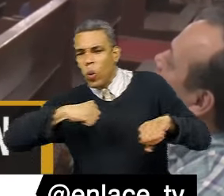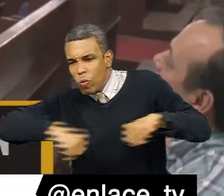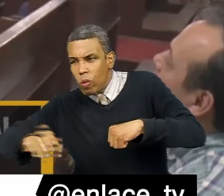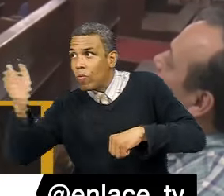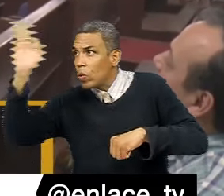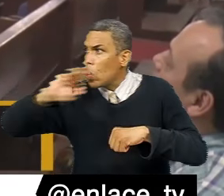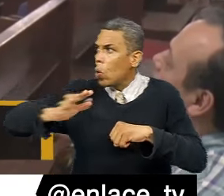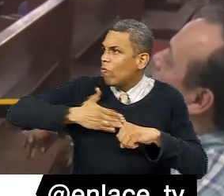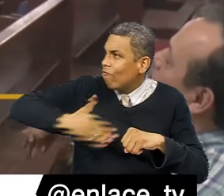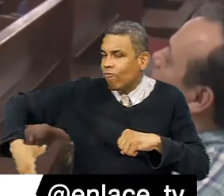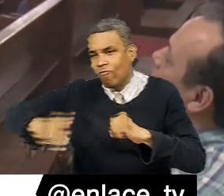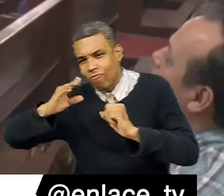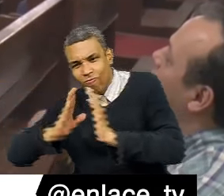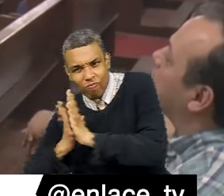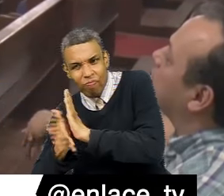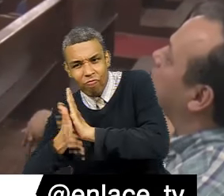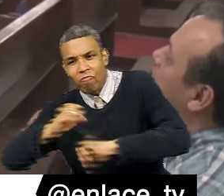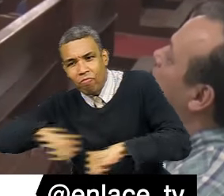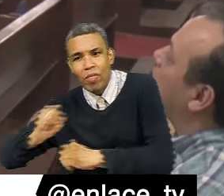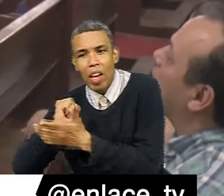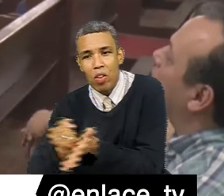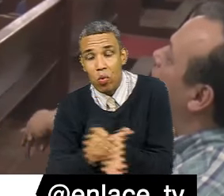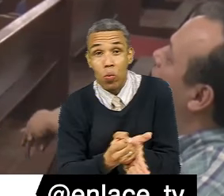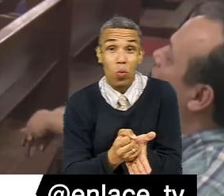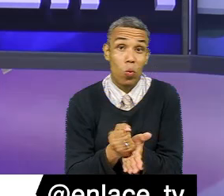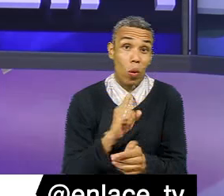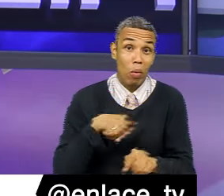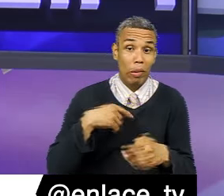valores al fortalecimiento del plantel en la ciudad.